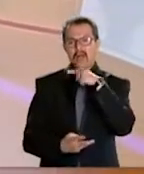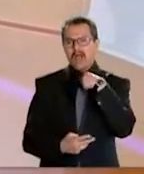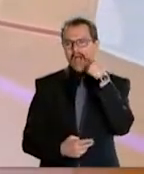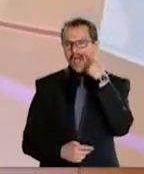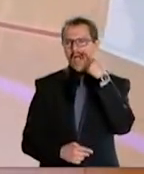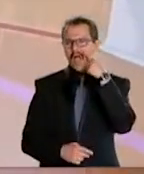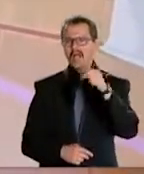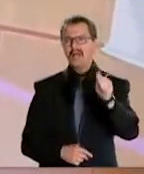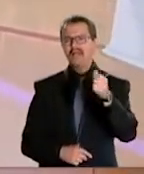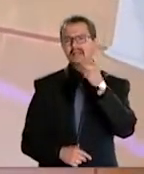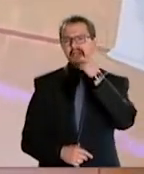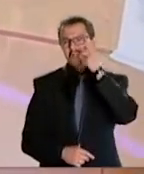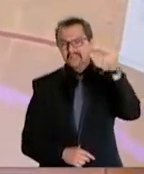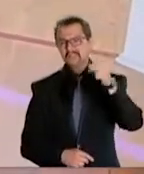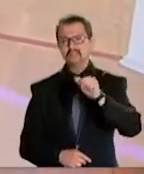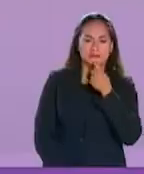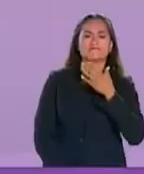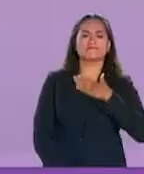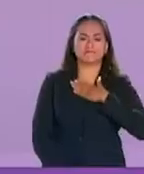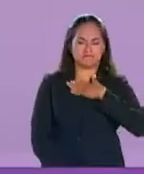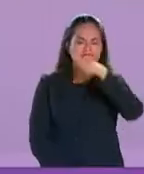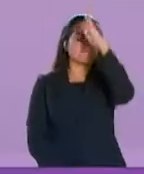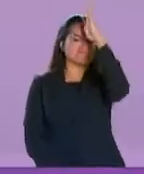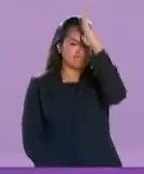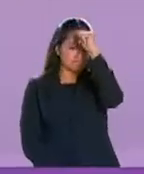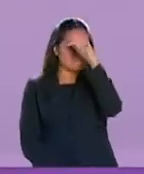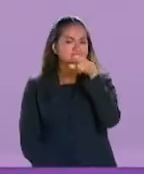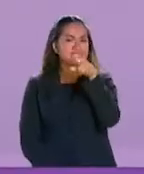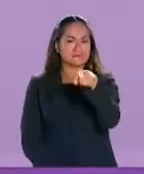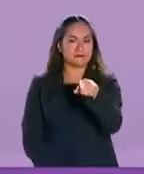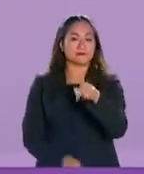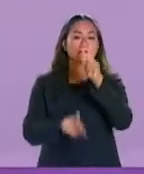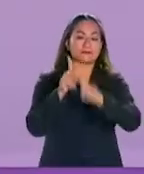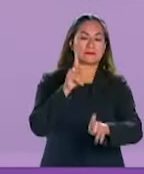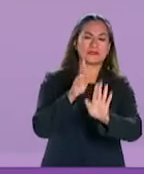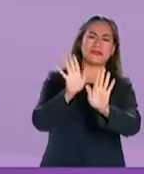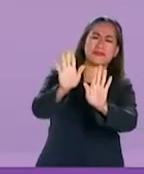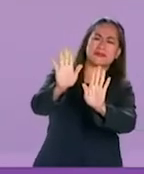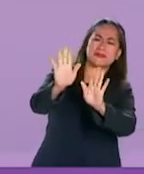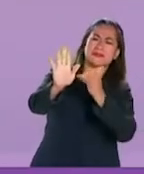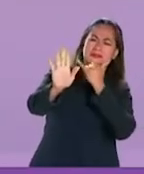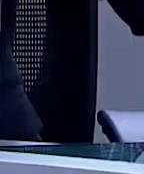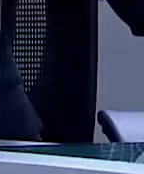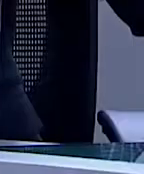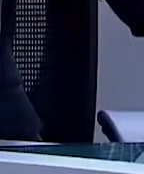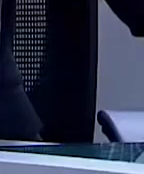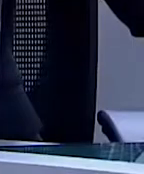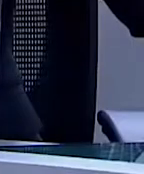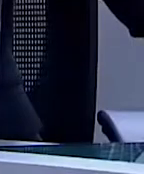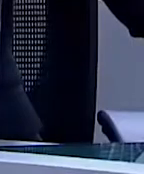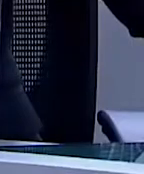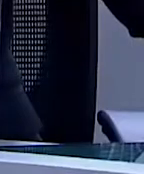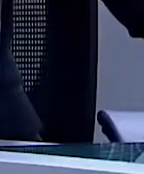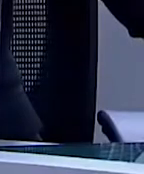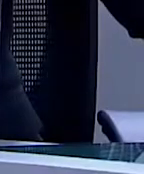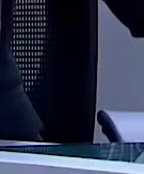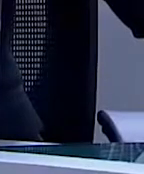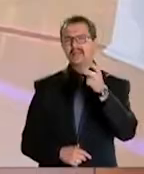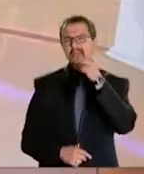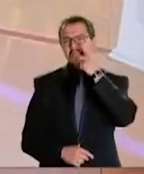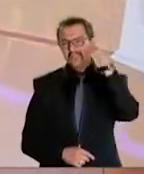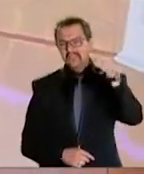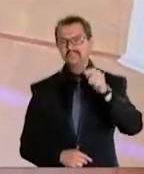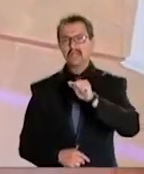fueron algunas de las propuestas de los candidatos a la presidencia de la República sobre el tema de la migración durante el segundo debate organizado por el